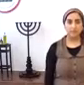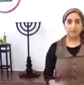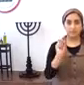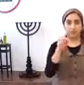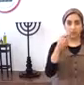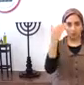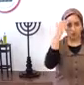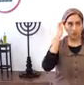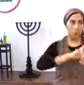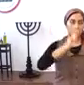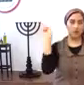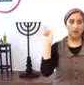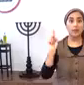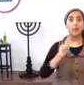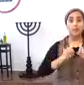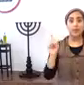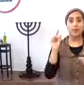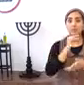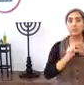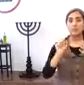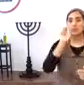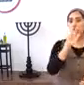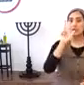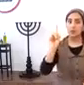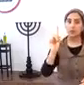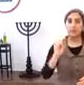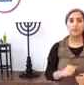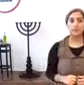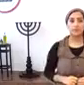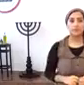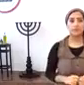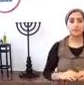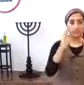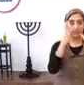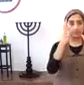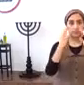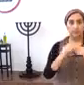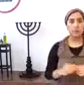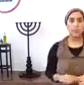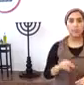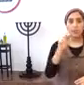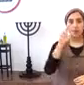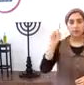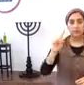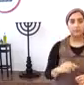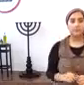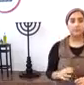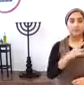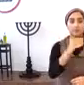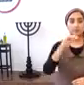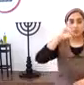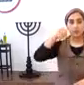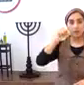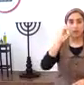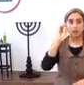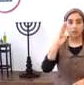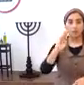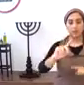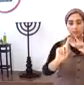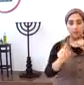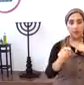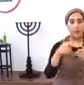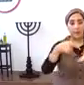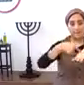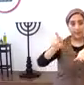Bueno, tú ya te lo sabes. Pero el verso 31. Atención. 31. Jacob respondió,